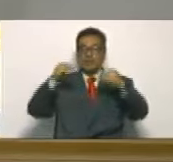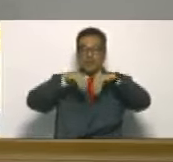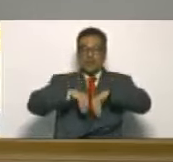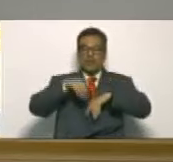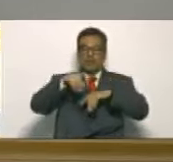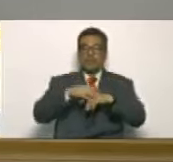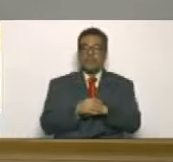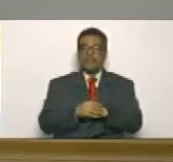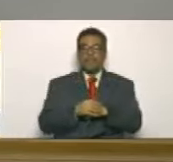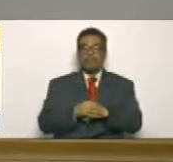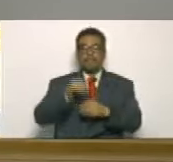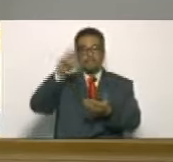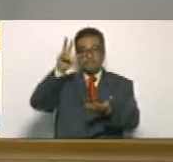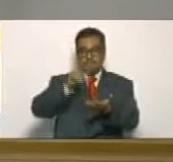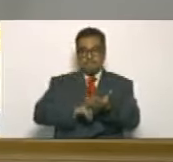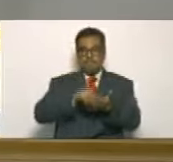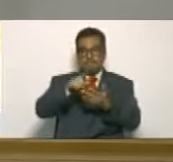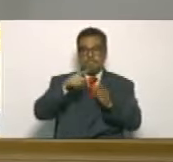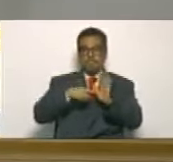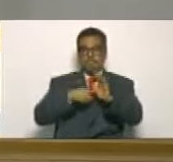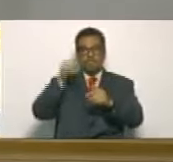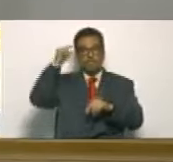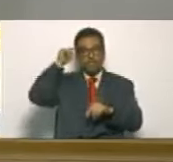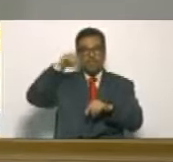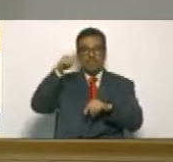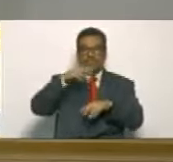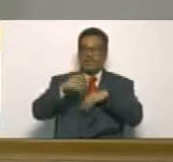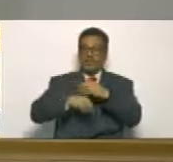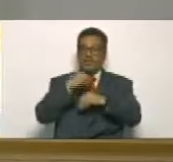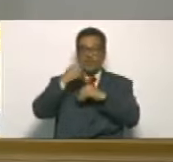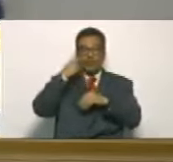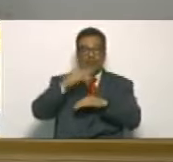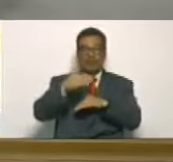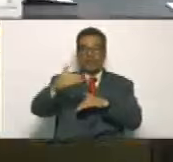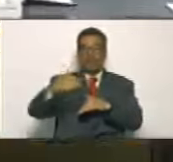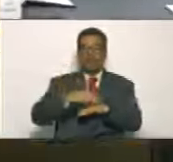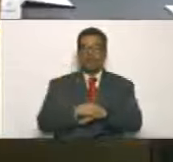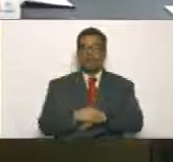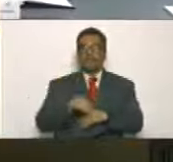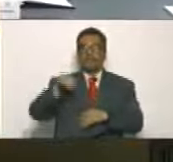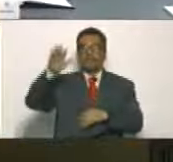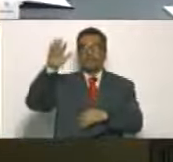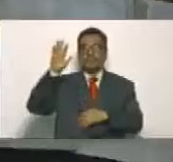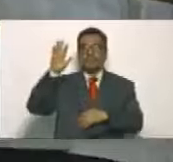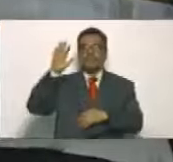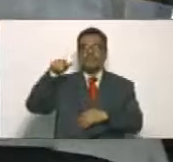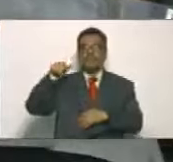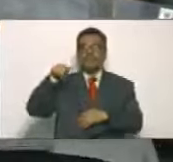acuerdo en aprobar la propuesta de orden del día, hacerlo con la señal de costumbre.